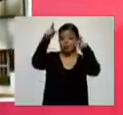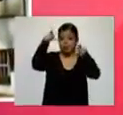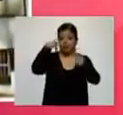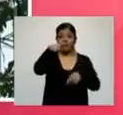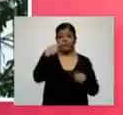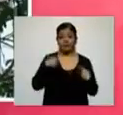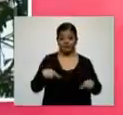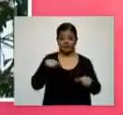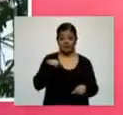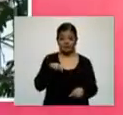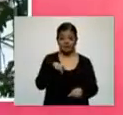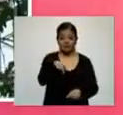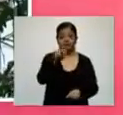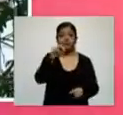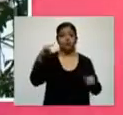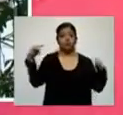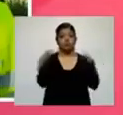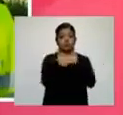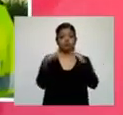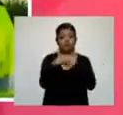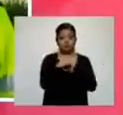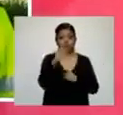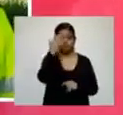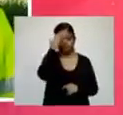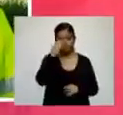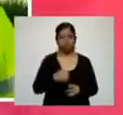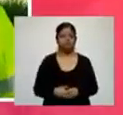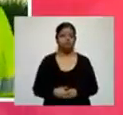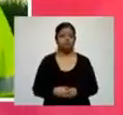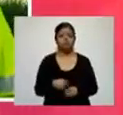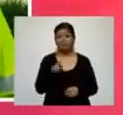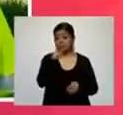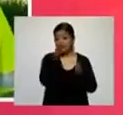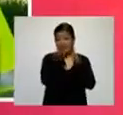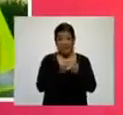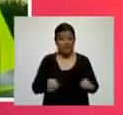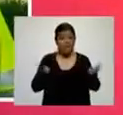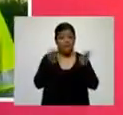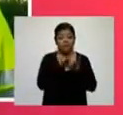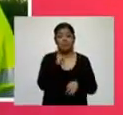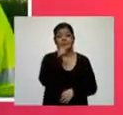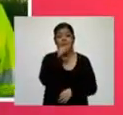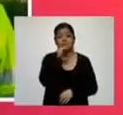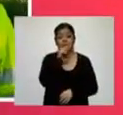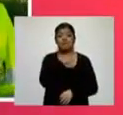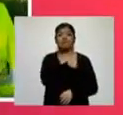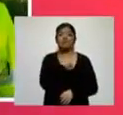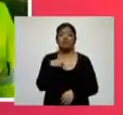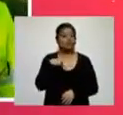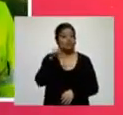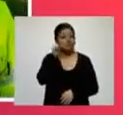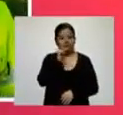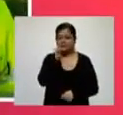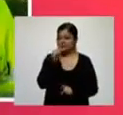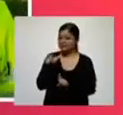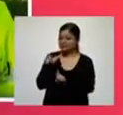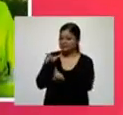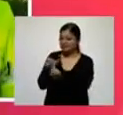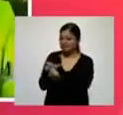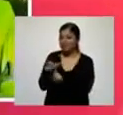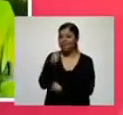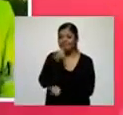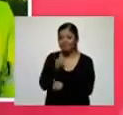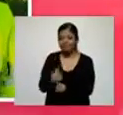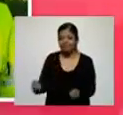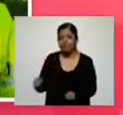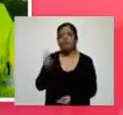peatón necesita para informarse sobre la carretera. Es supremamente importante que nosotros como padres estemos al lado de ellos todo el tiempo para que ellos